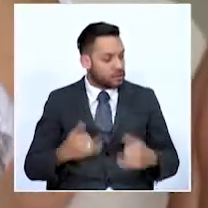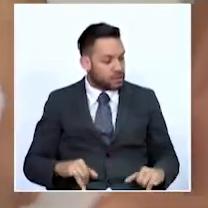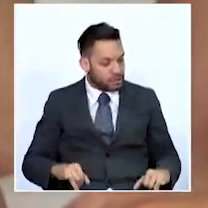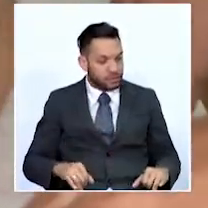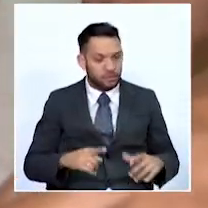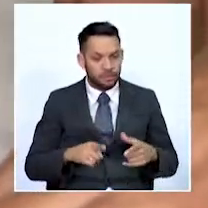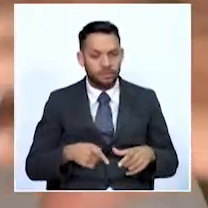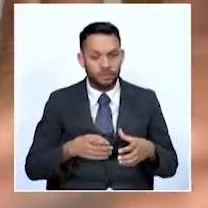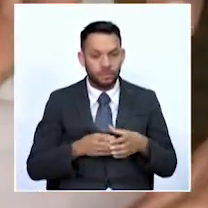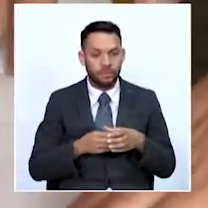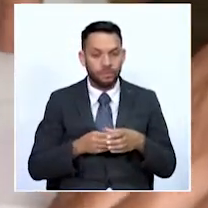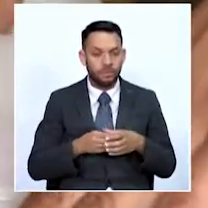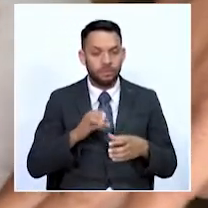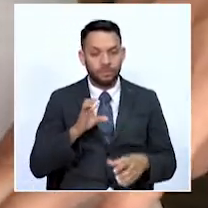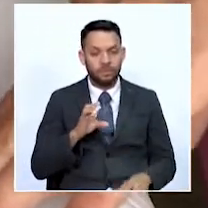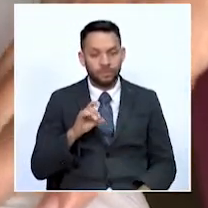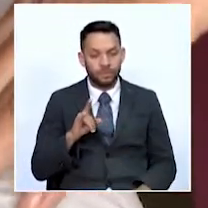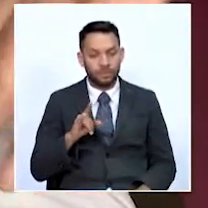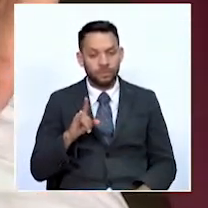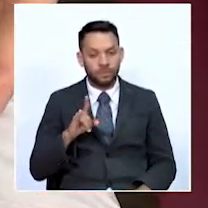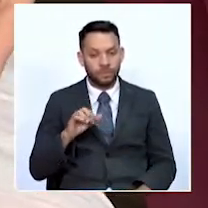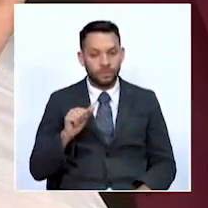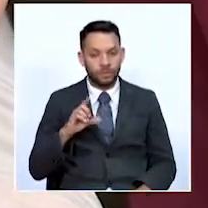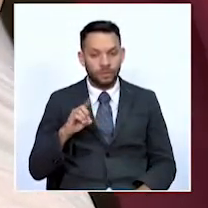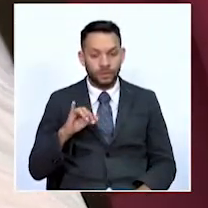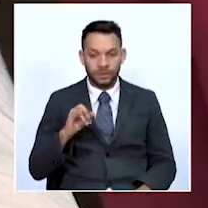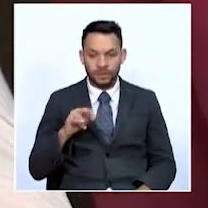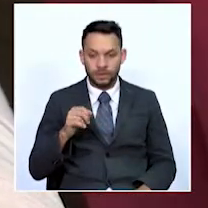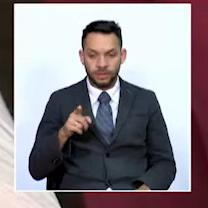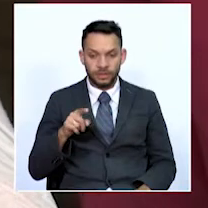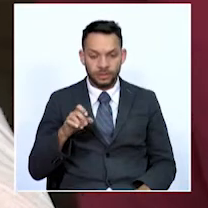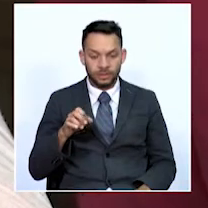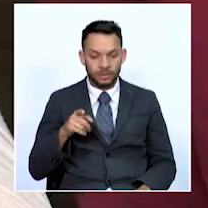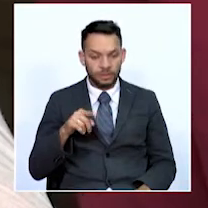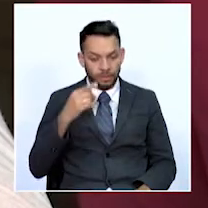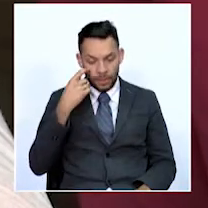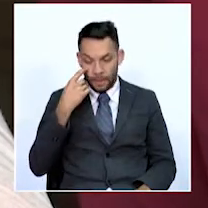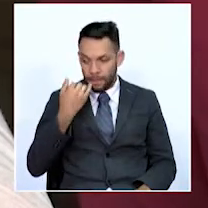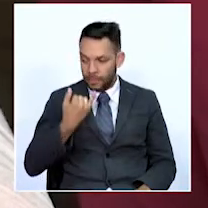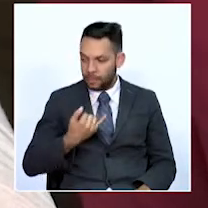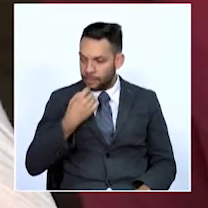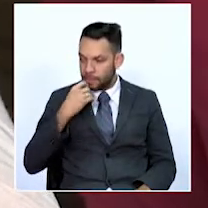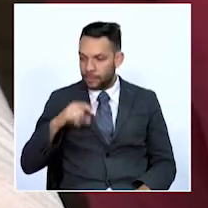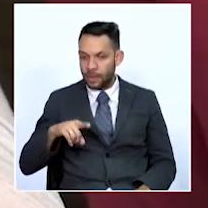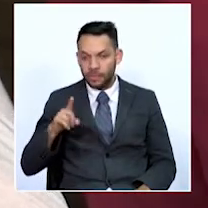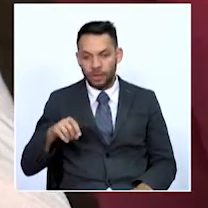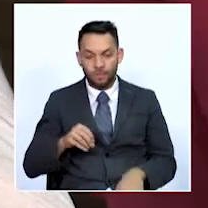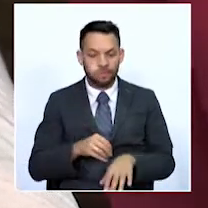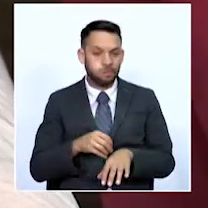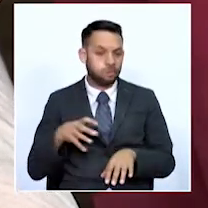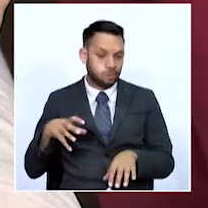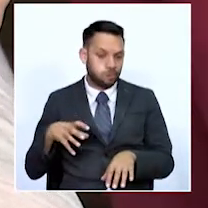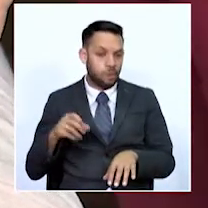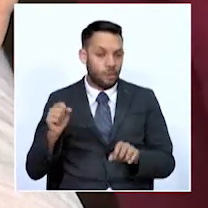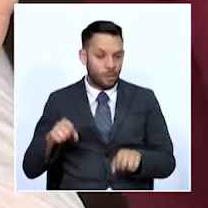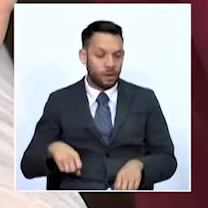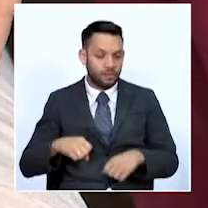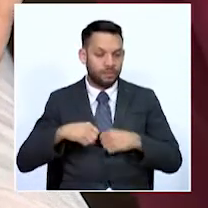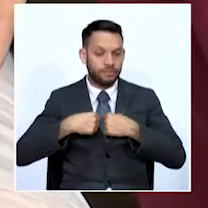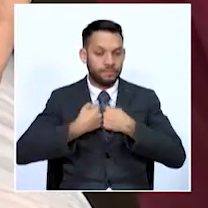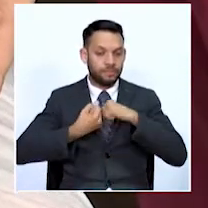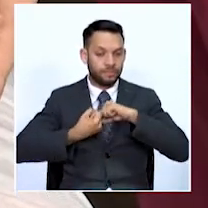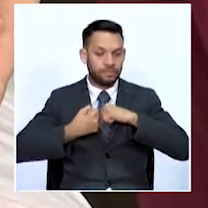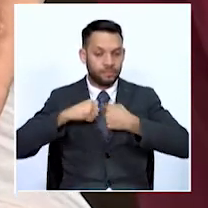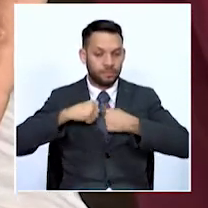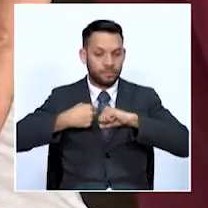del tendón del cuádriceps. Eso es todo. Eso es todo. Bueno, la artritis puede llevar a esa tendinitis también. Claro. Está haciendo un proceso